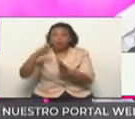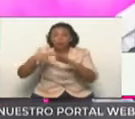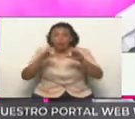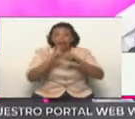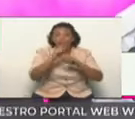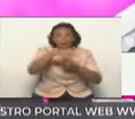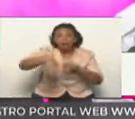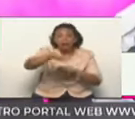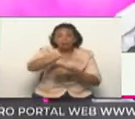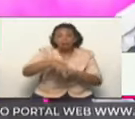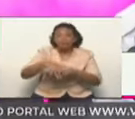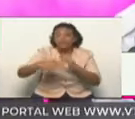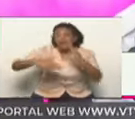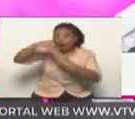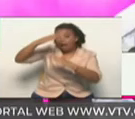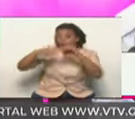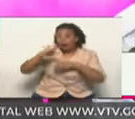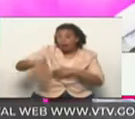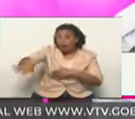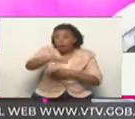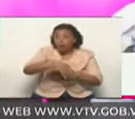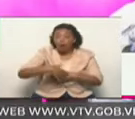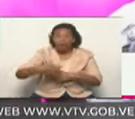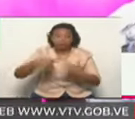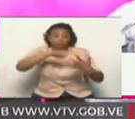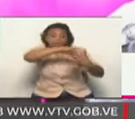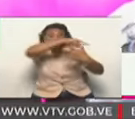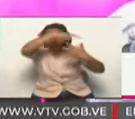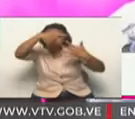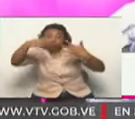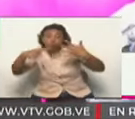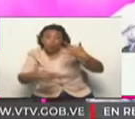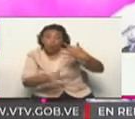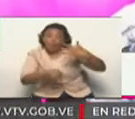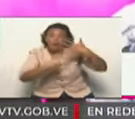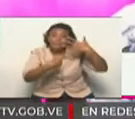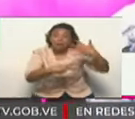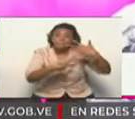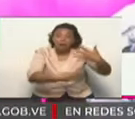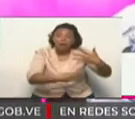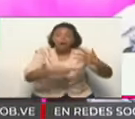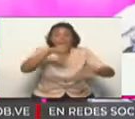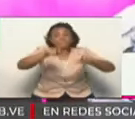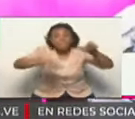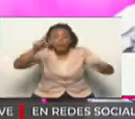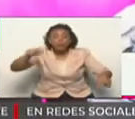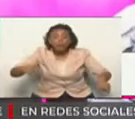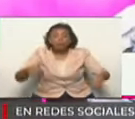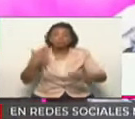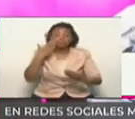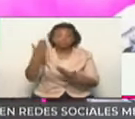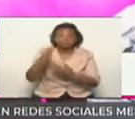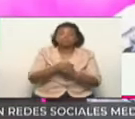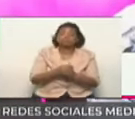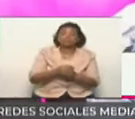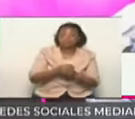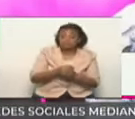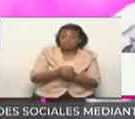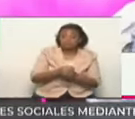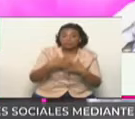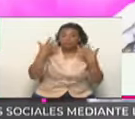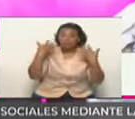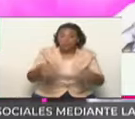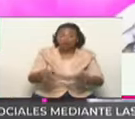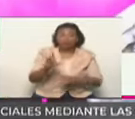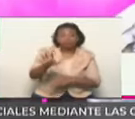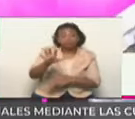Cariaco y el profesor Maximiano Ibero Paulino Núñez Picasso. ¿De los